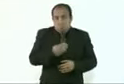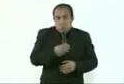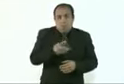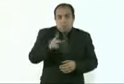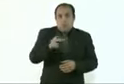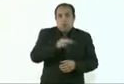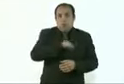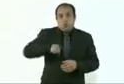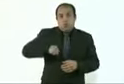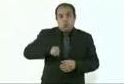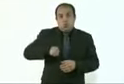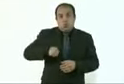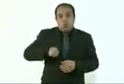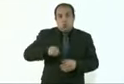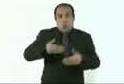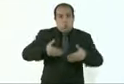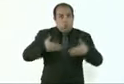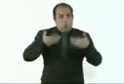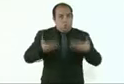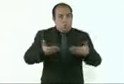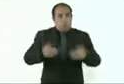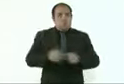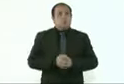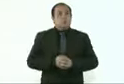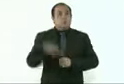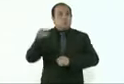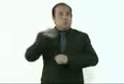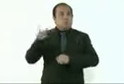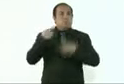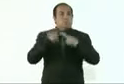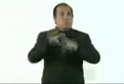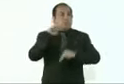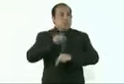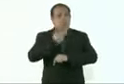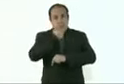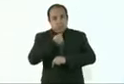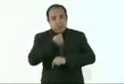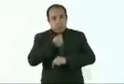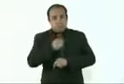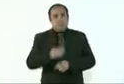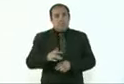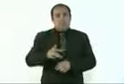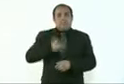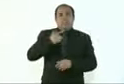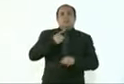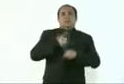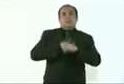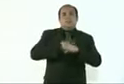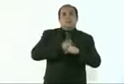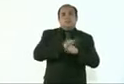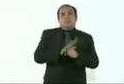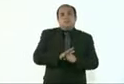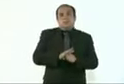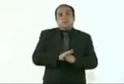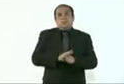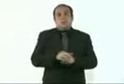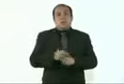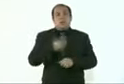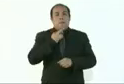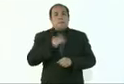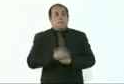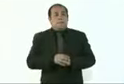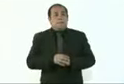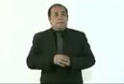nosotros creemos en la integridad de las maestras y maestros, entonces con los síntomas es conveniente, porque